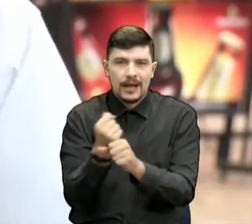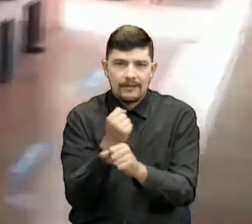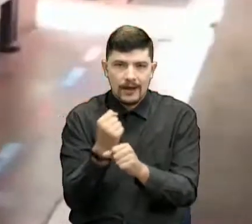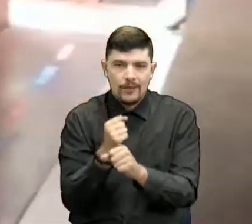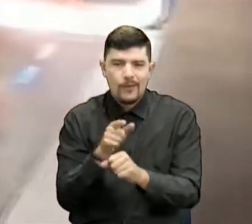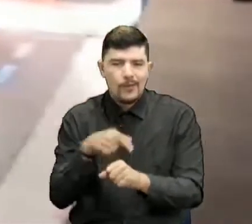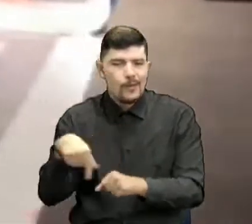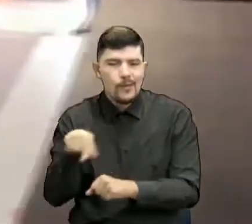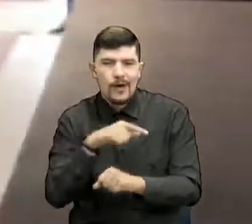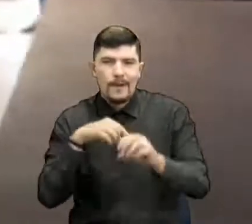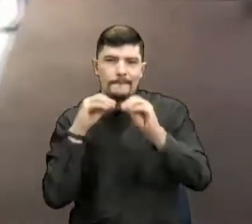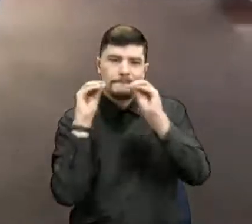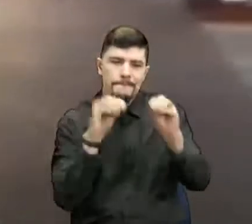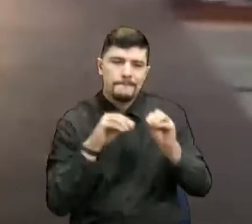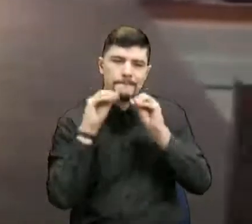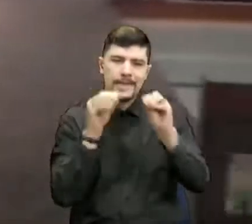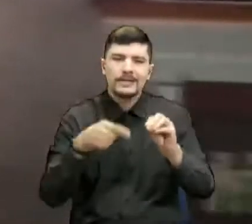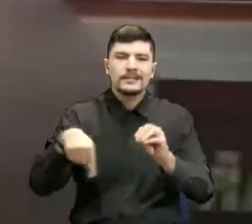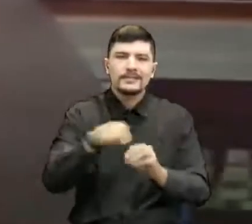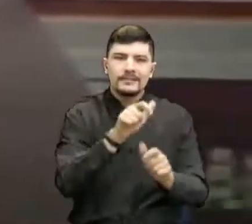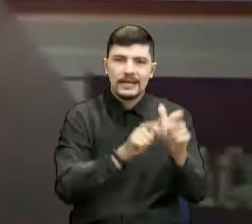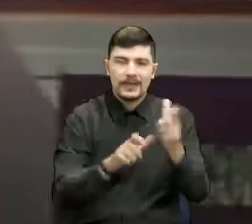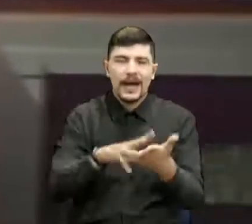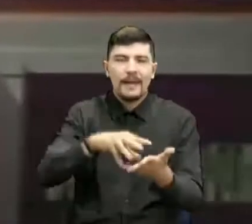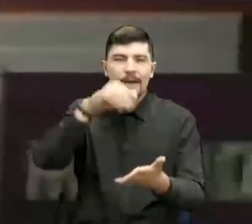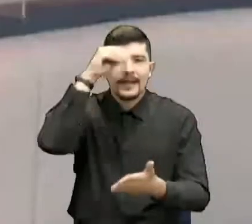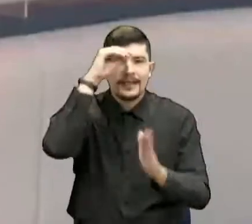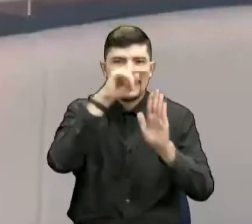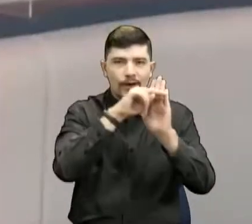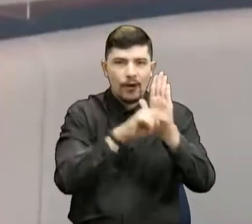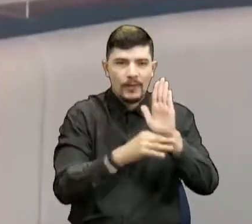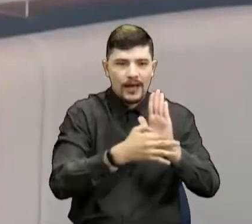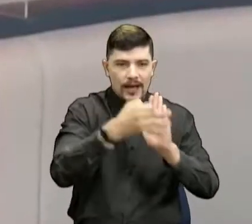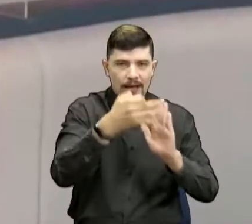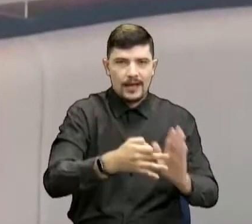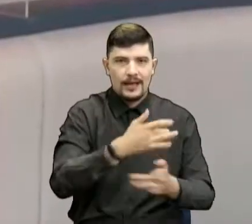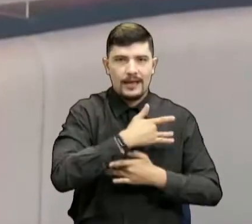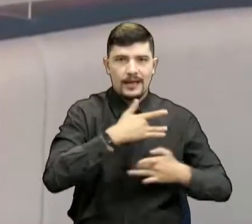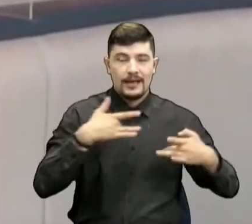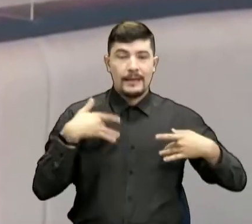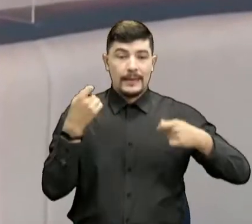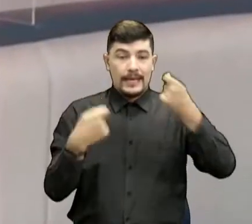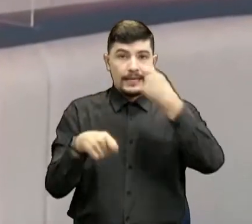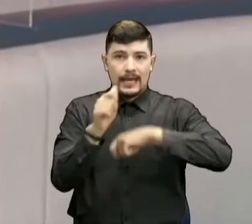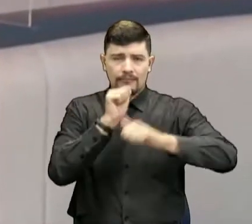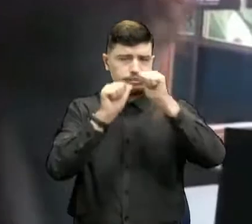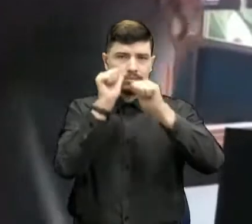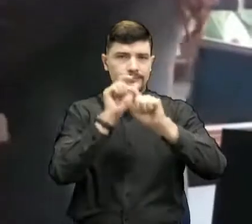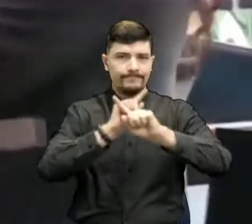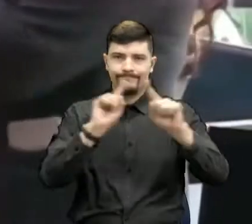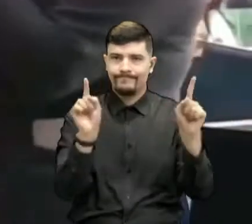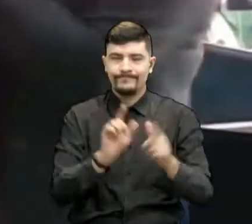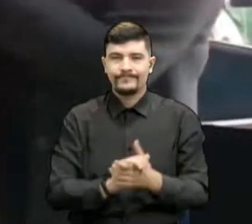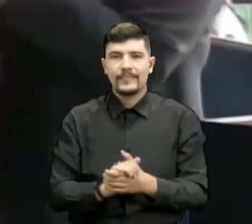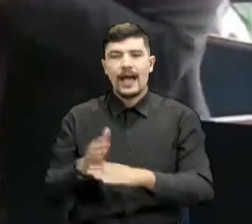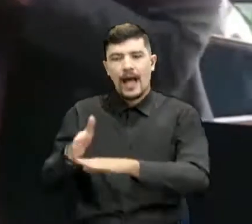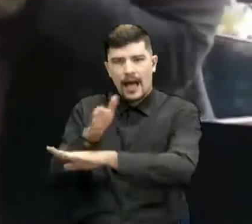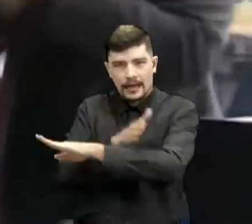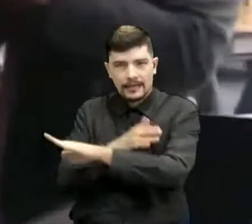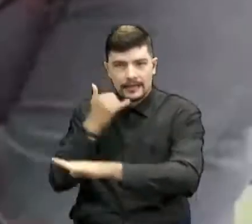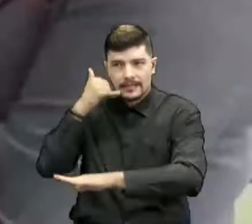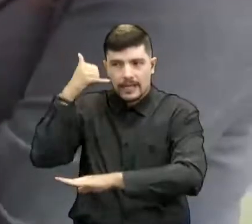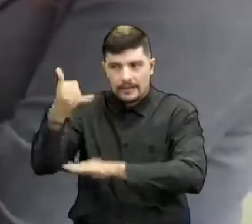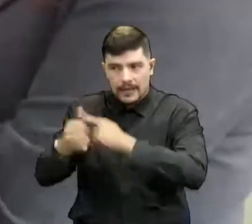de la noche. Para la reapertura de los establecimientos se deben adelantar acciones como una reserva previa al lugar, tener en cuenta los protocolos